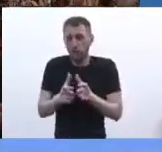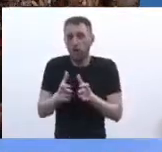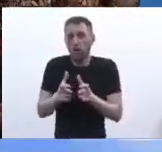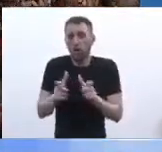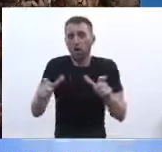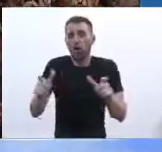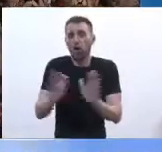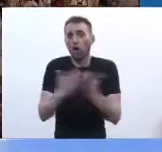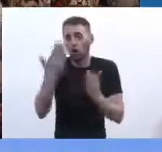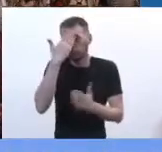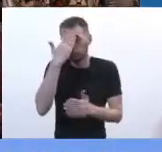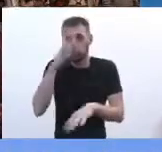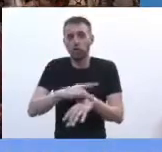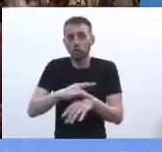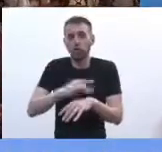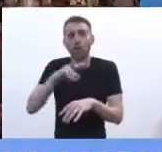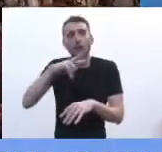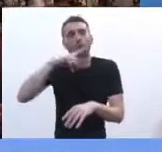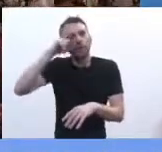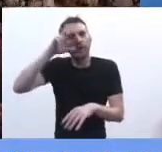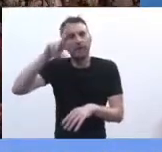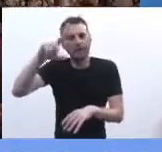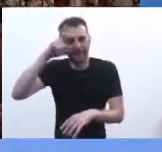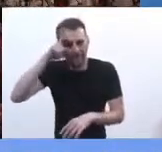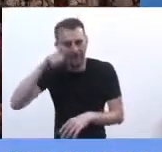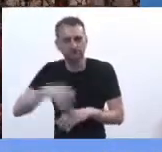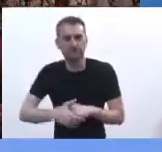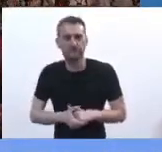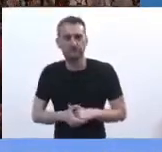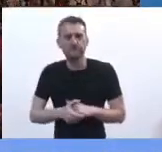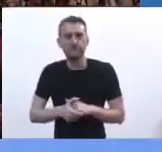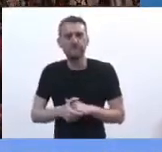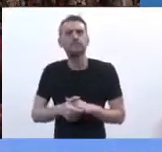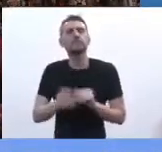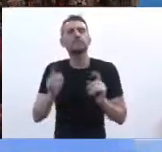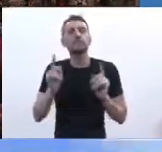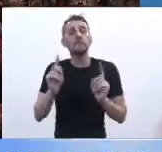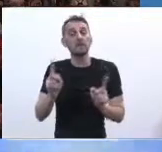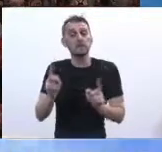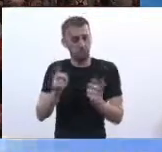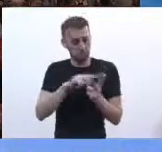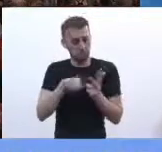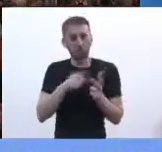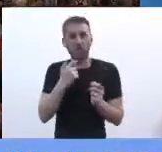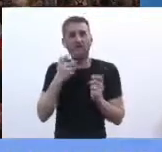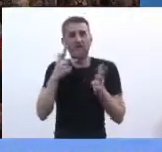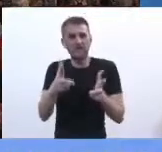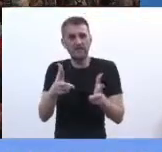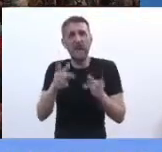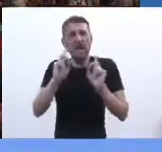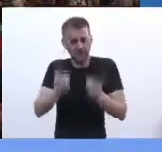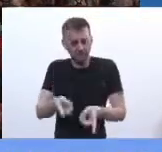el doctor eduardo bennett y ellos decían y los sigue sosteniendo